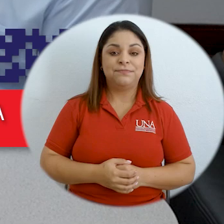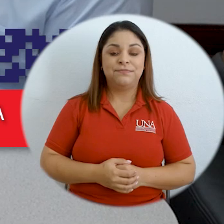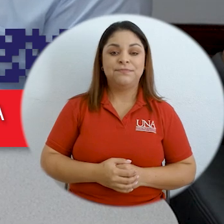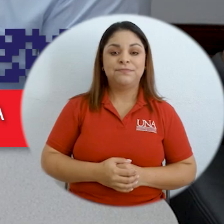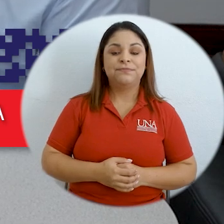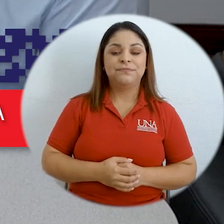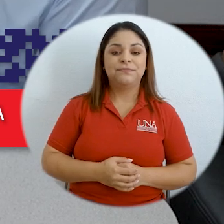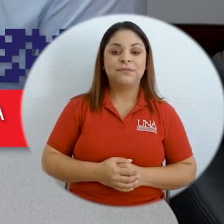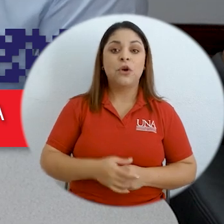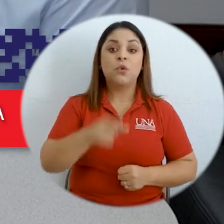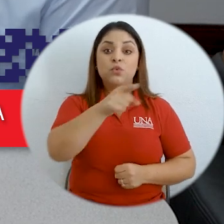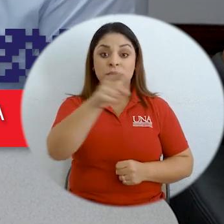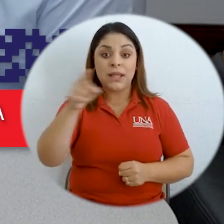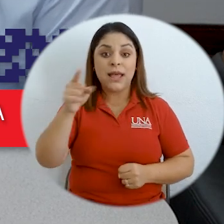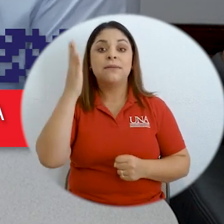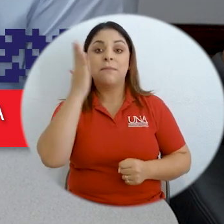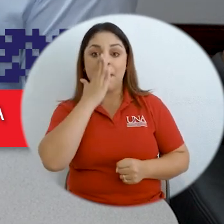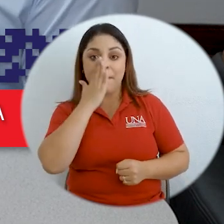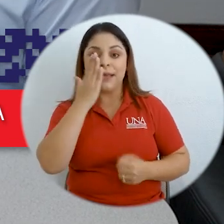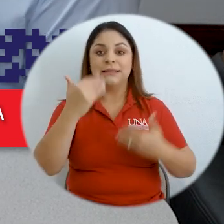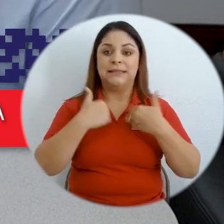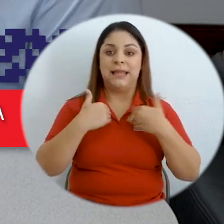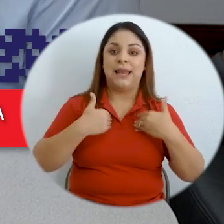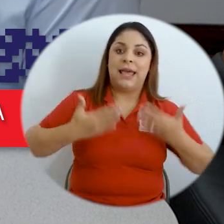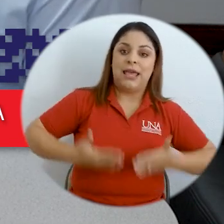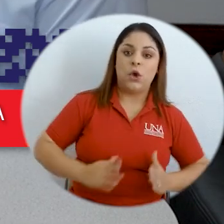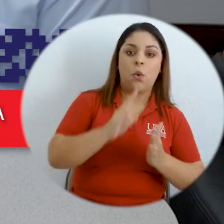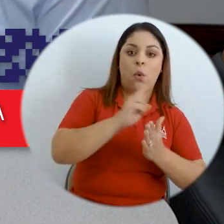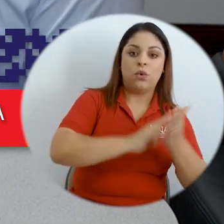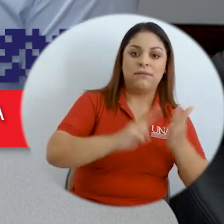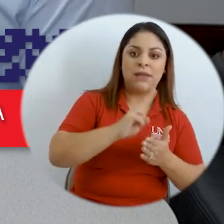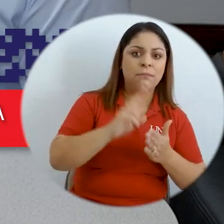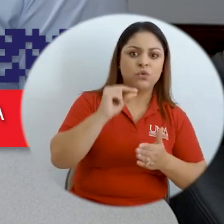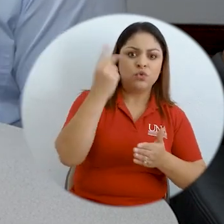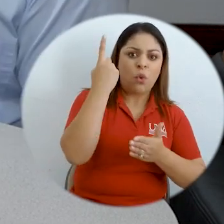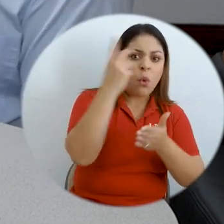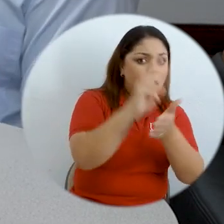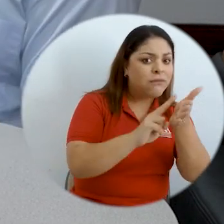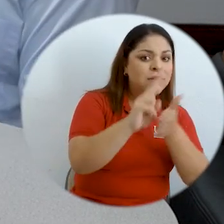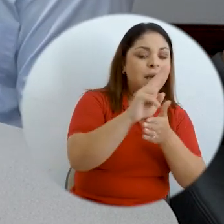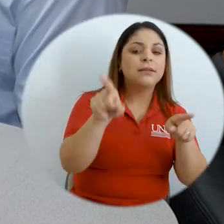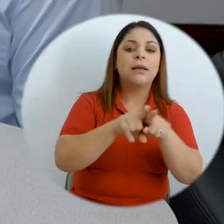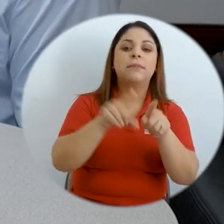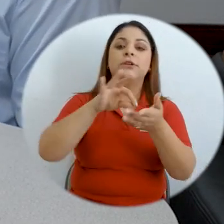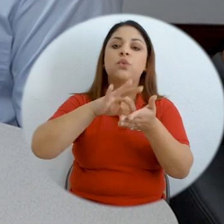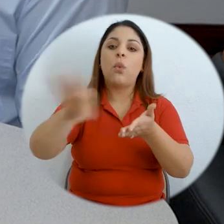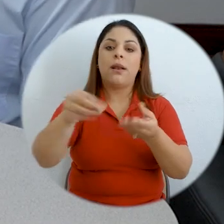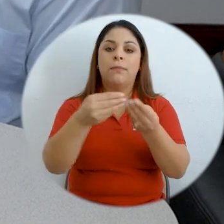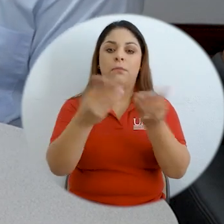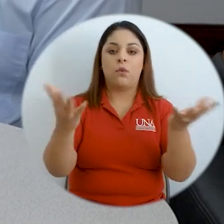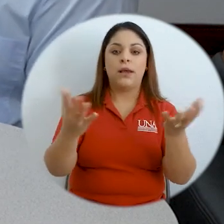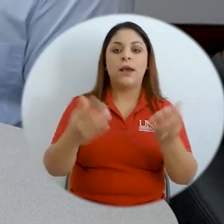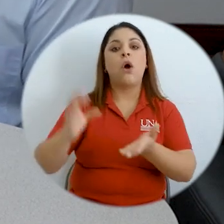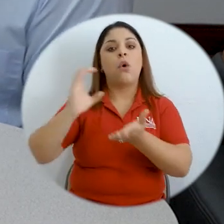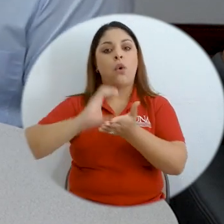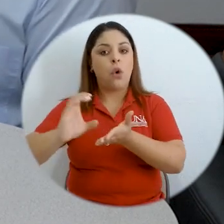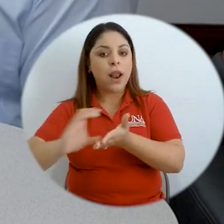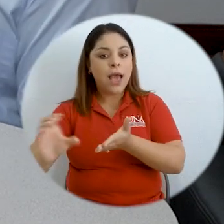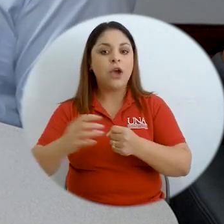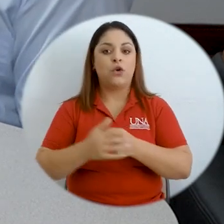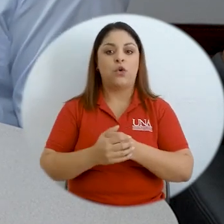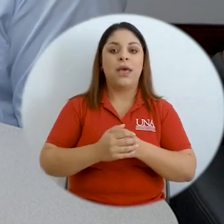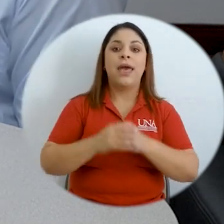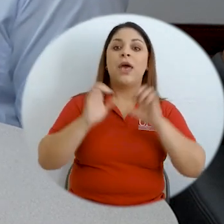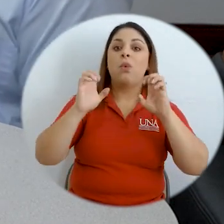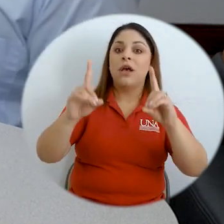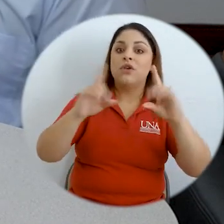aquí de la mamá que tiene a su hijo en la universidad, pero no solo eso, también el que va a la escuela pública, el que va a la secundaria, a la telesecundaria, a